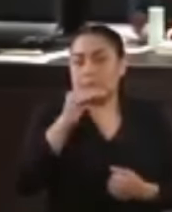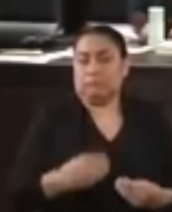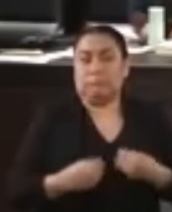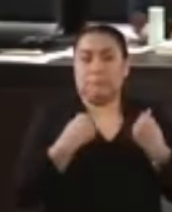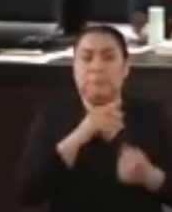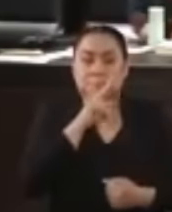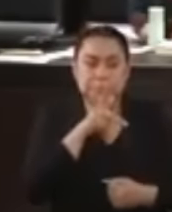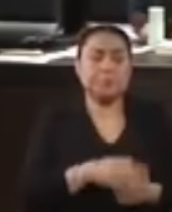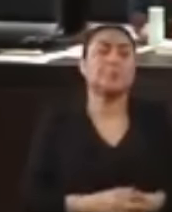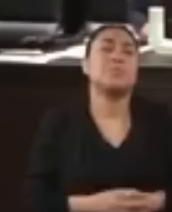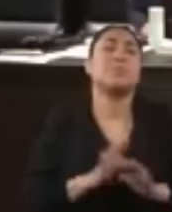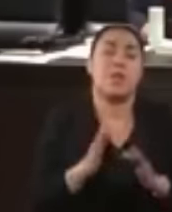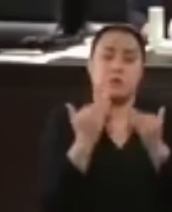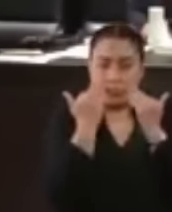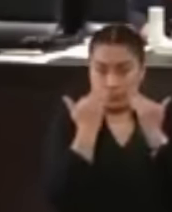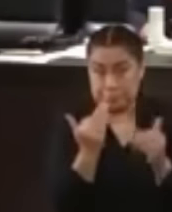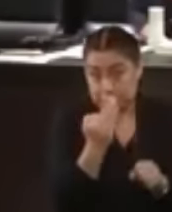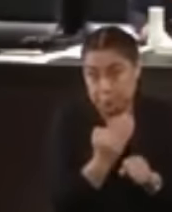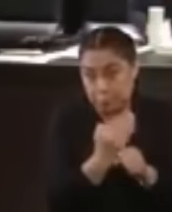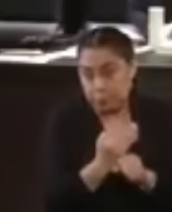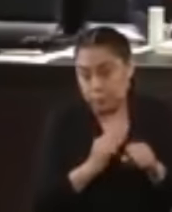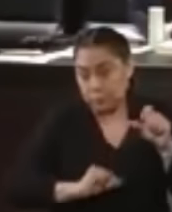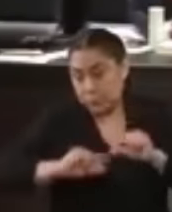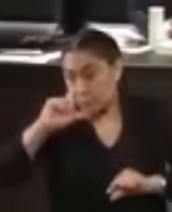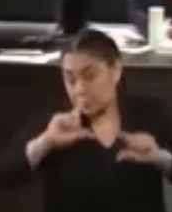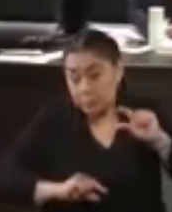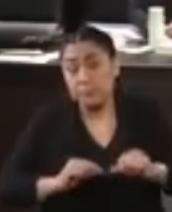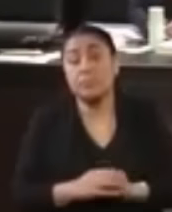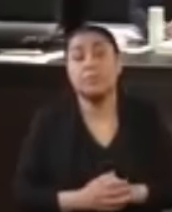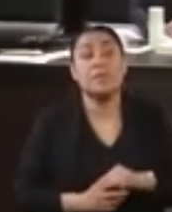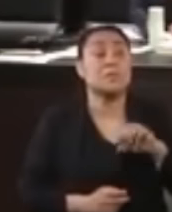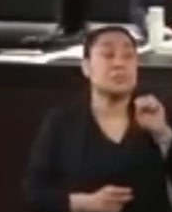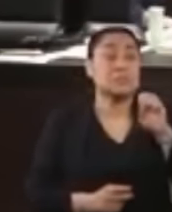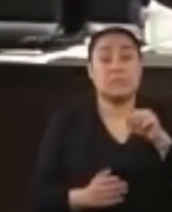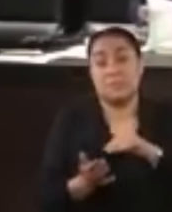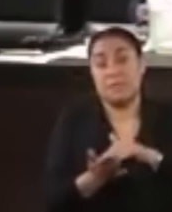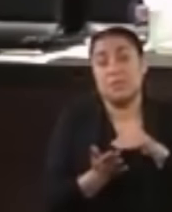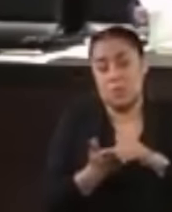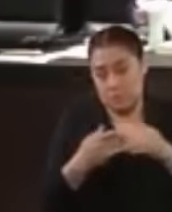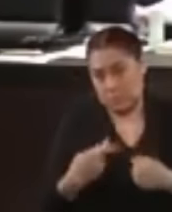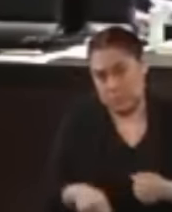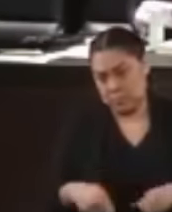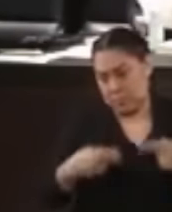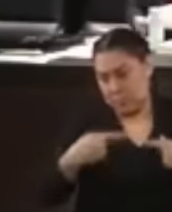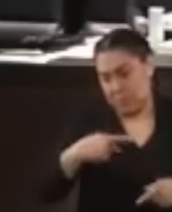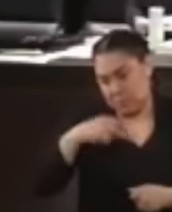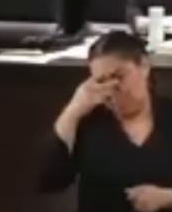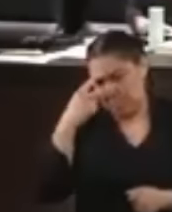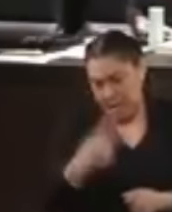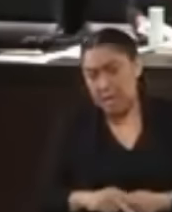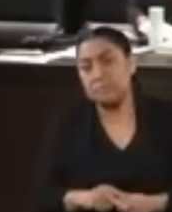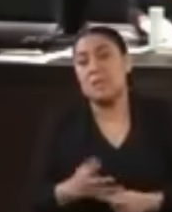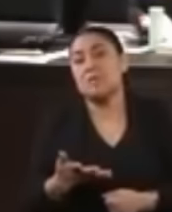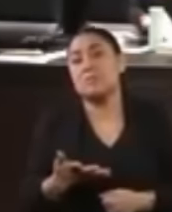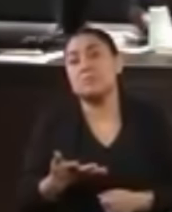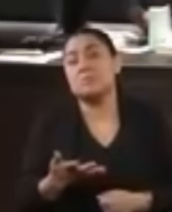Está la estadística en este momento que a 60 millones de mexicanos tuvieron